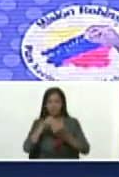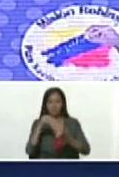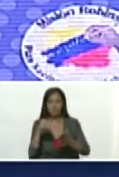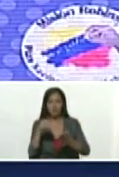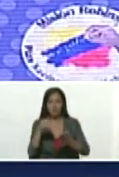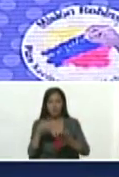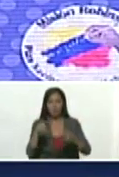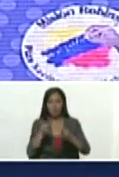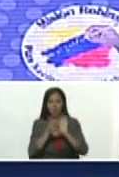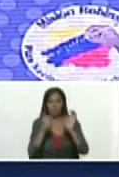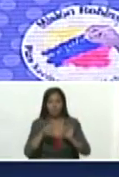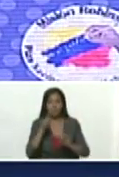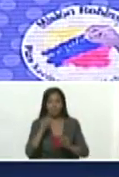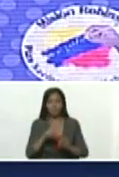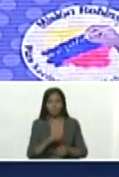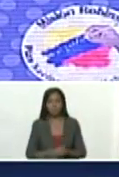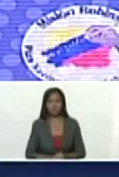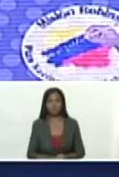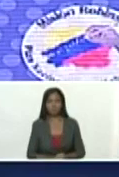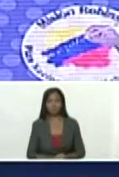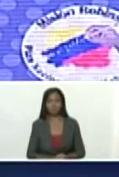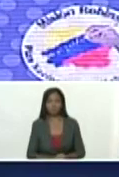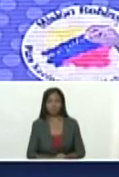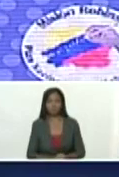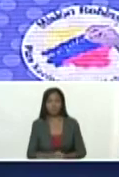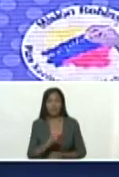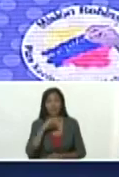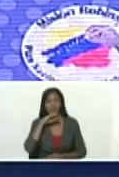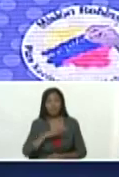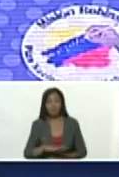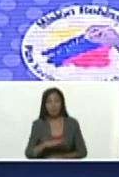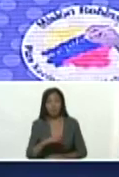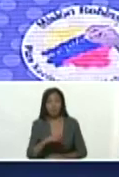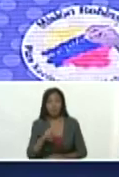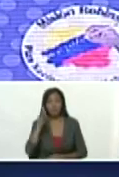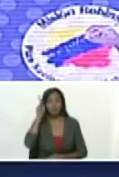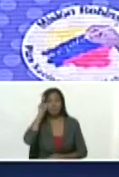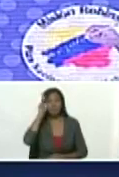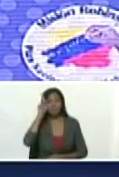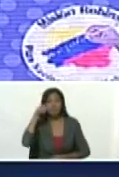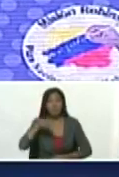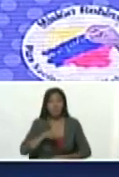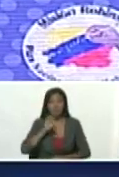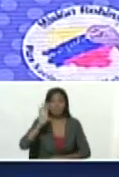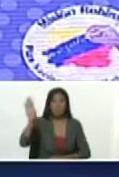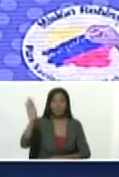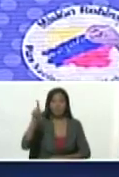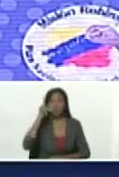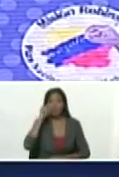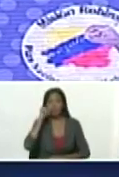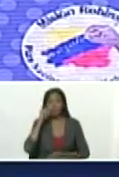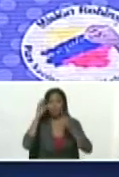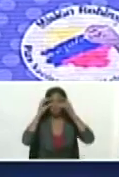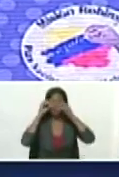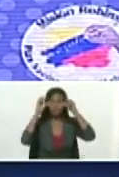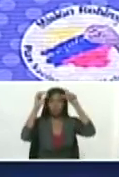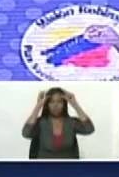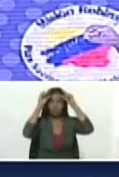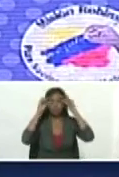dudas, la historia pedagógica de nuestro país, el gran Simón